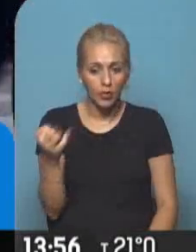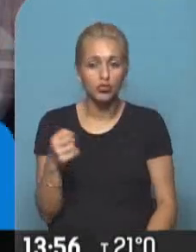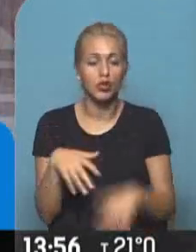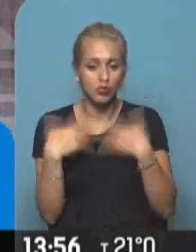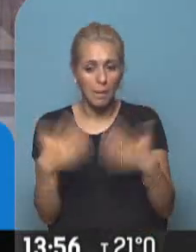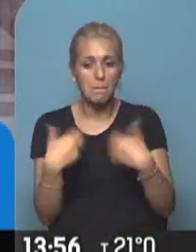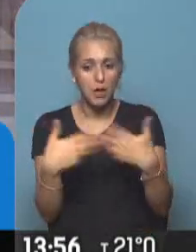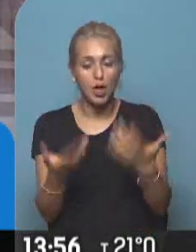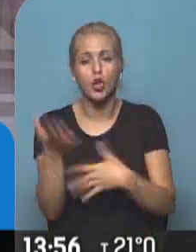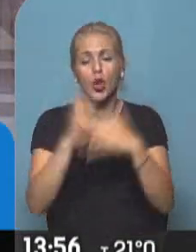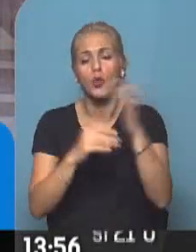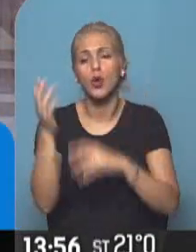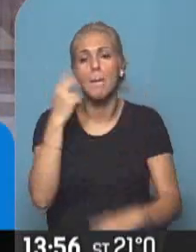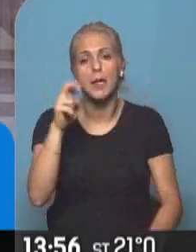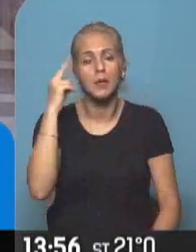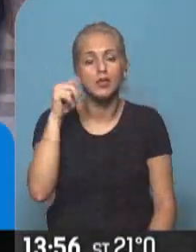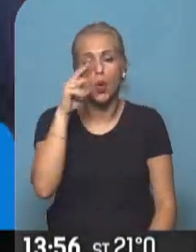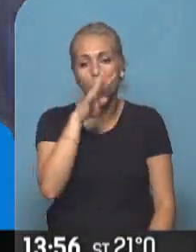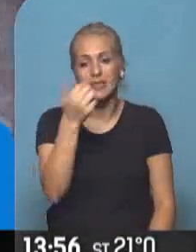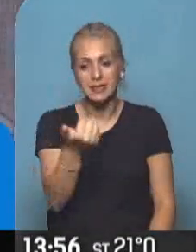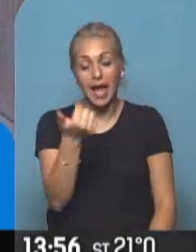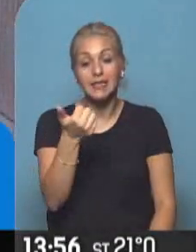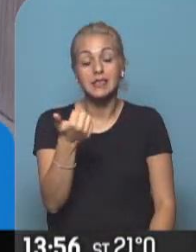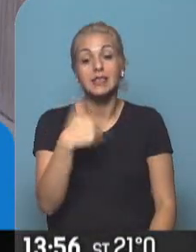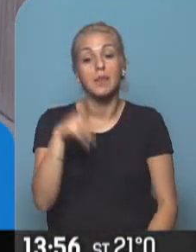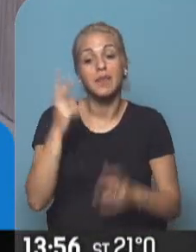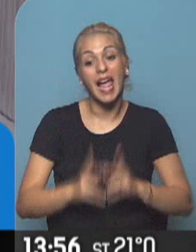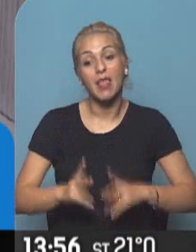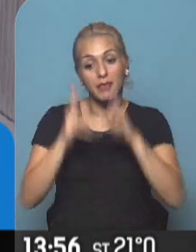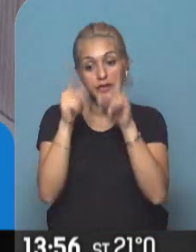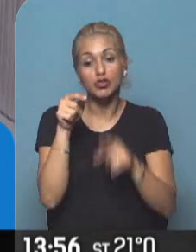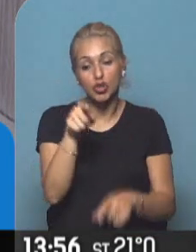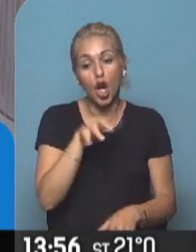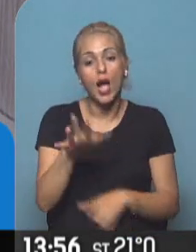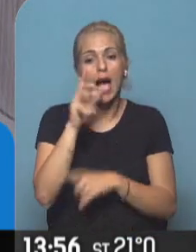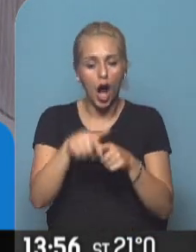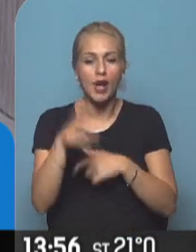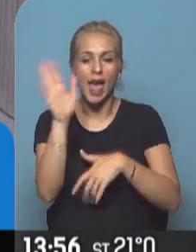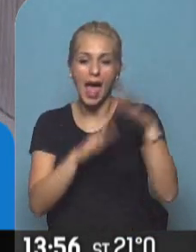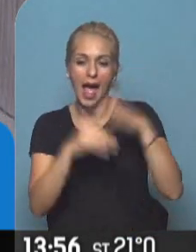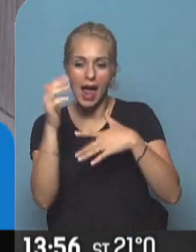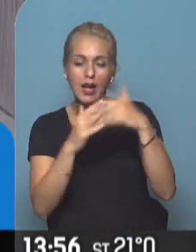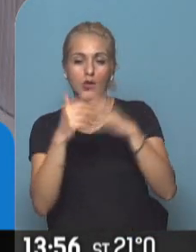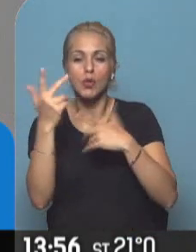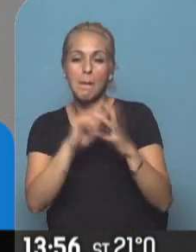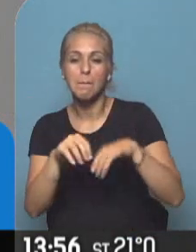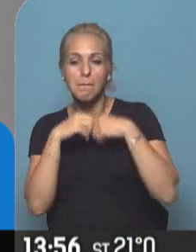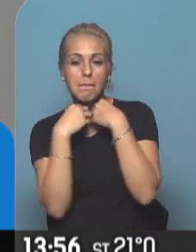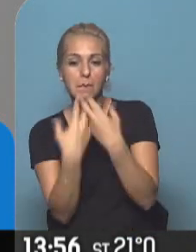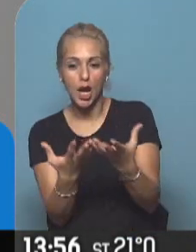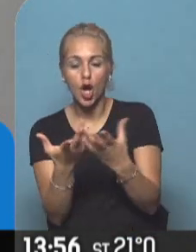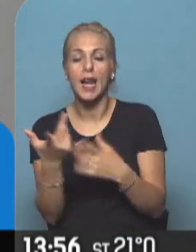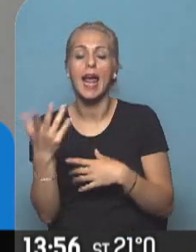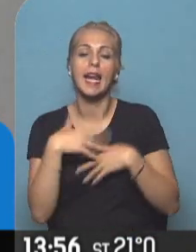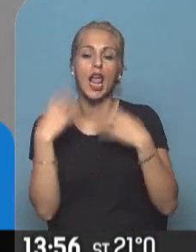construido en 1946 el viejo edificio de la calle marcelo t de alvear está siendo remodelado para mejorar la educación